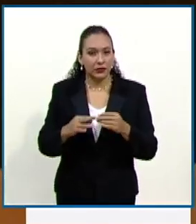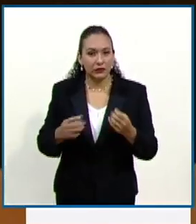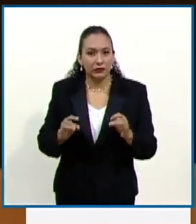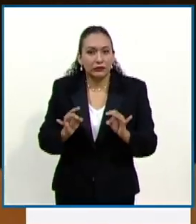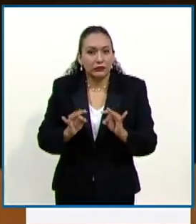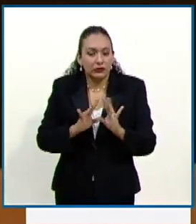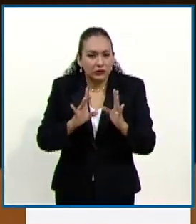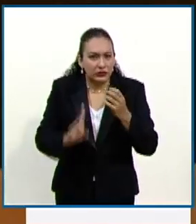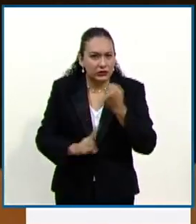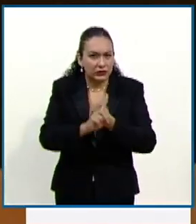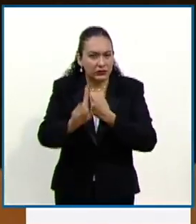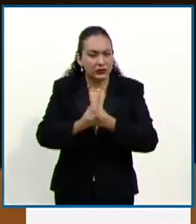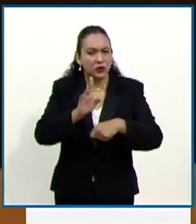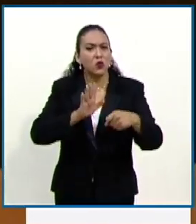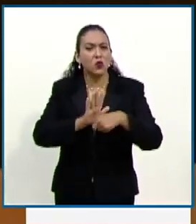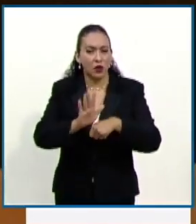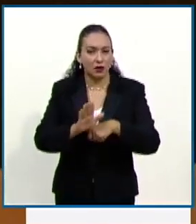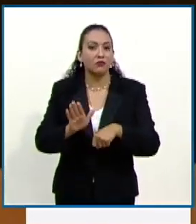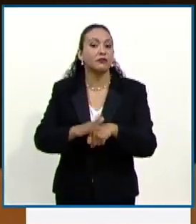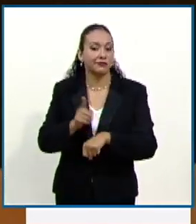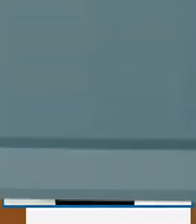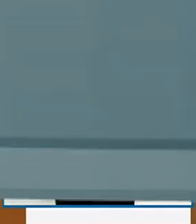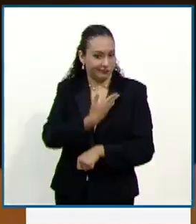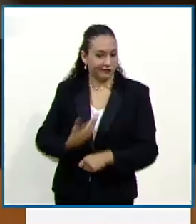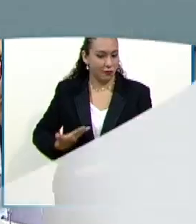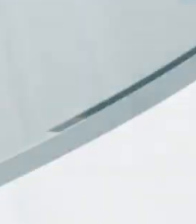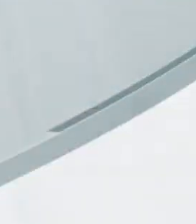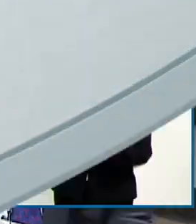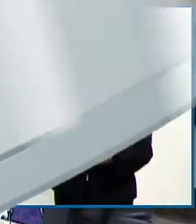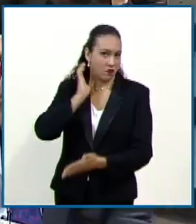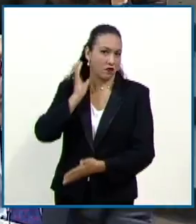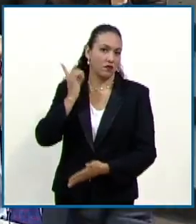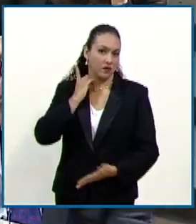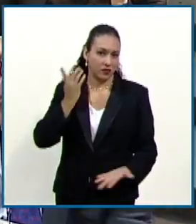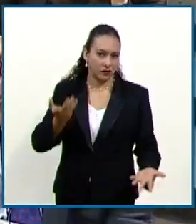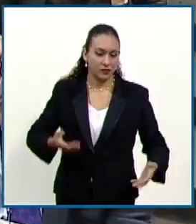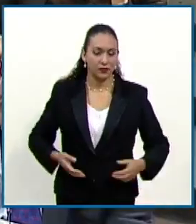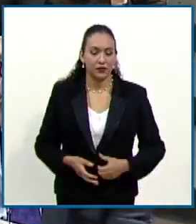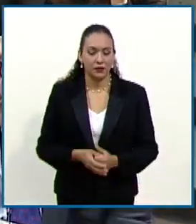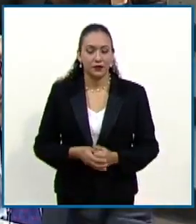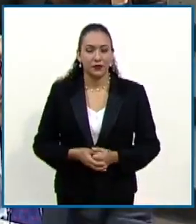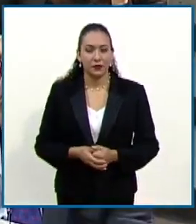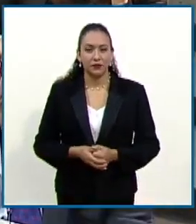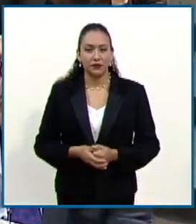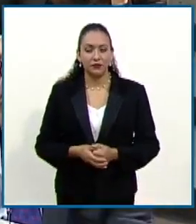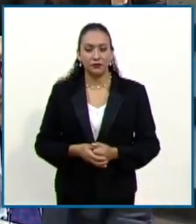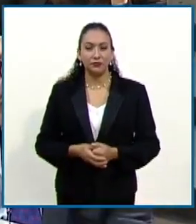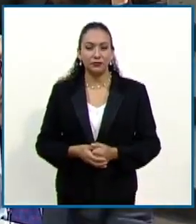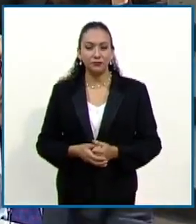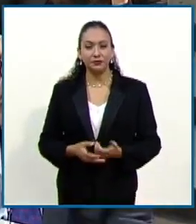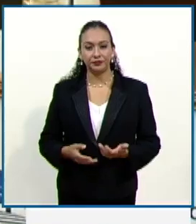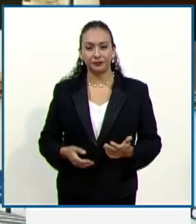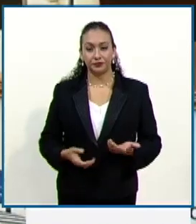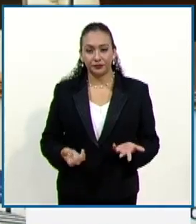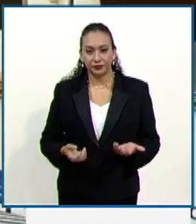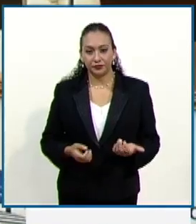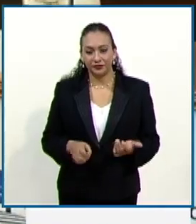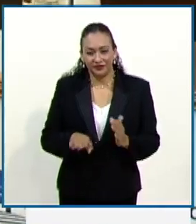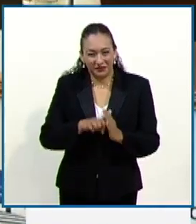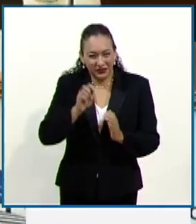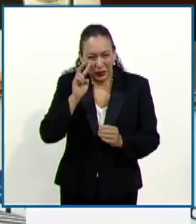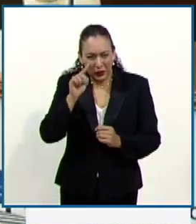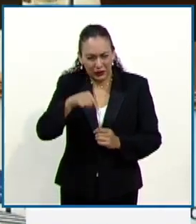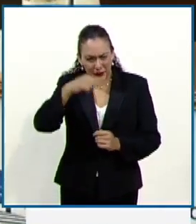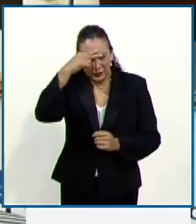propuesta de reforma que está en el Congreso. El lamentable caso de México en